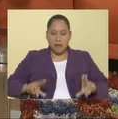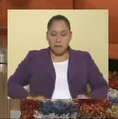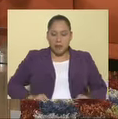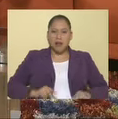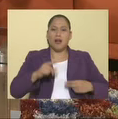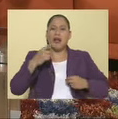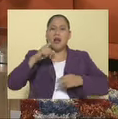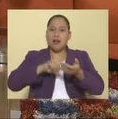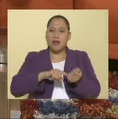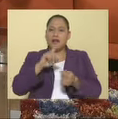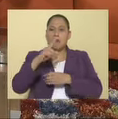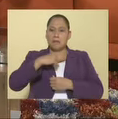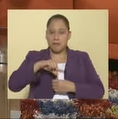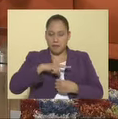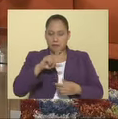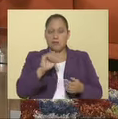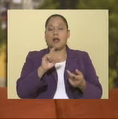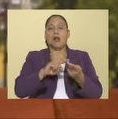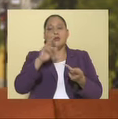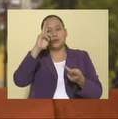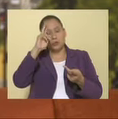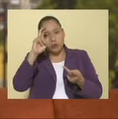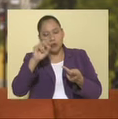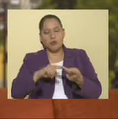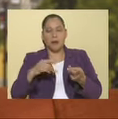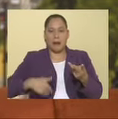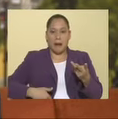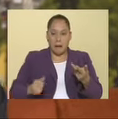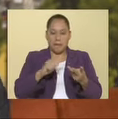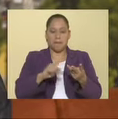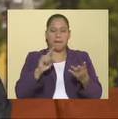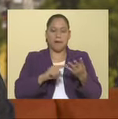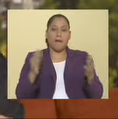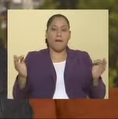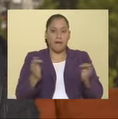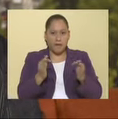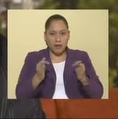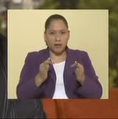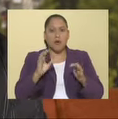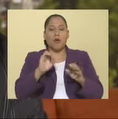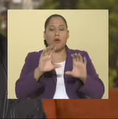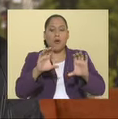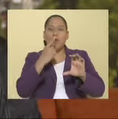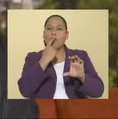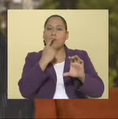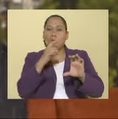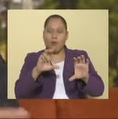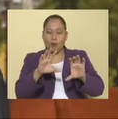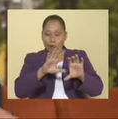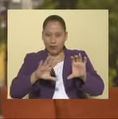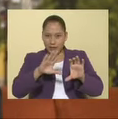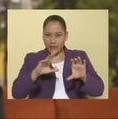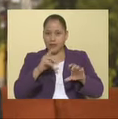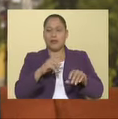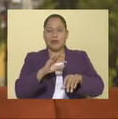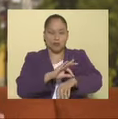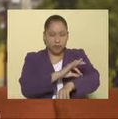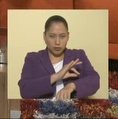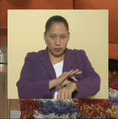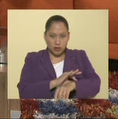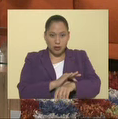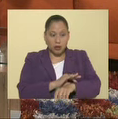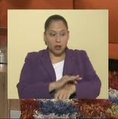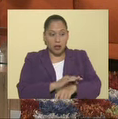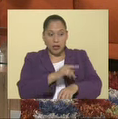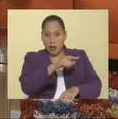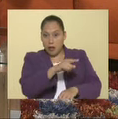mojado, sueño, hambre, frío, que tenga rosada su colita y demás, mientras no esté en estos